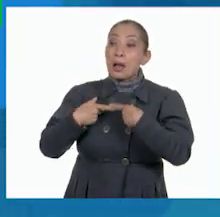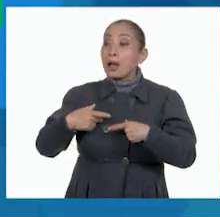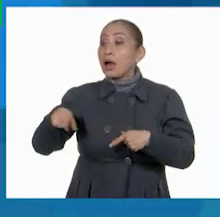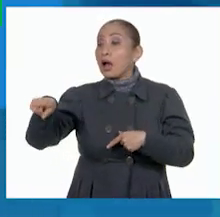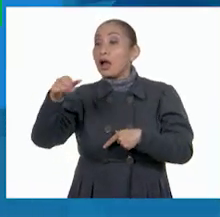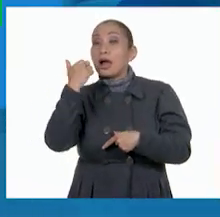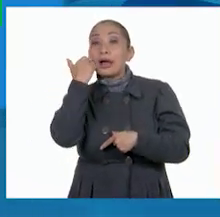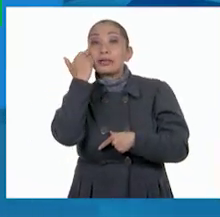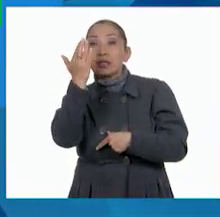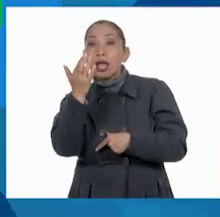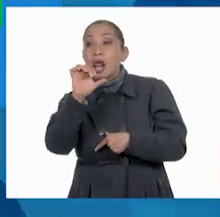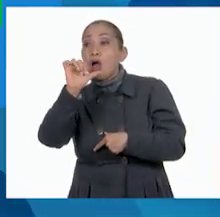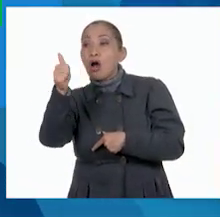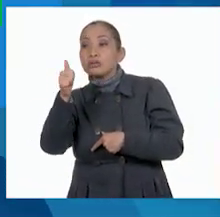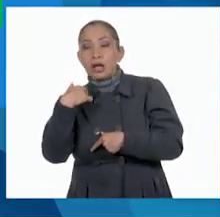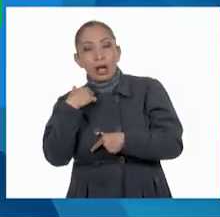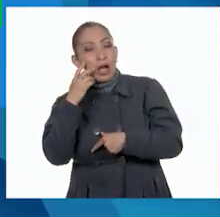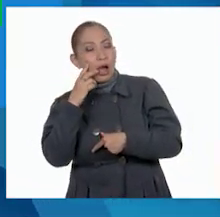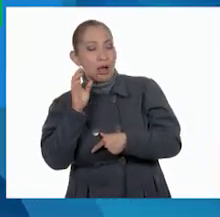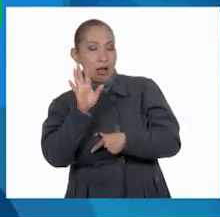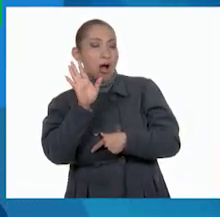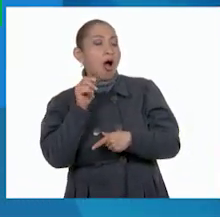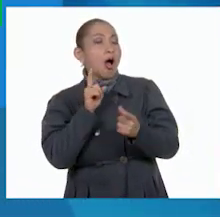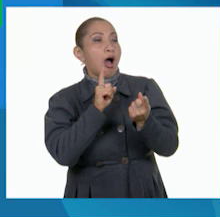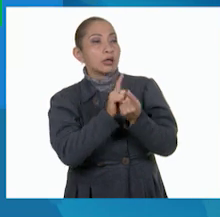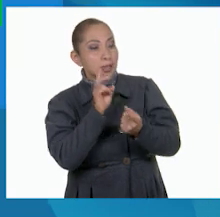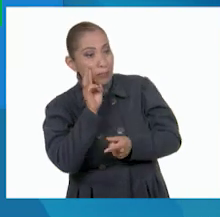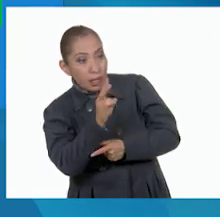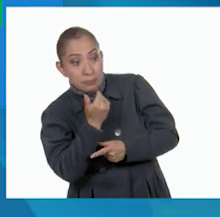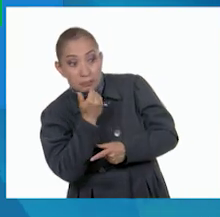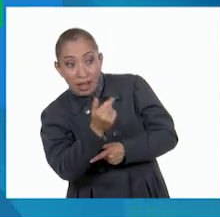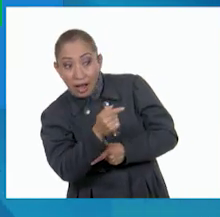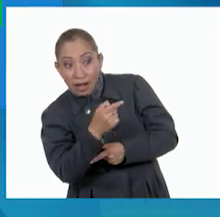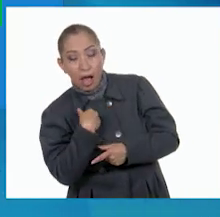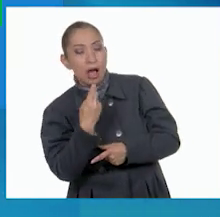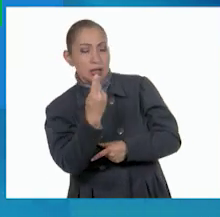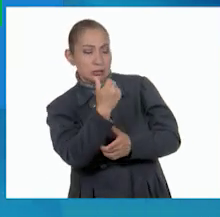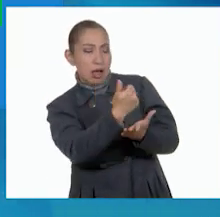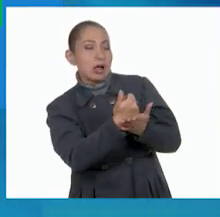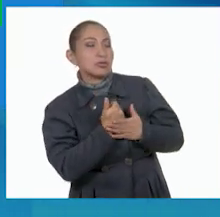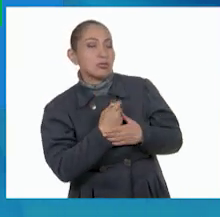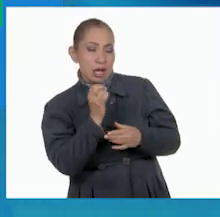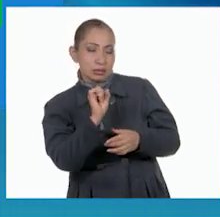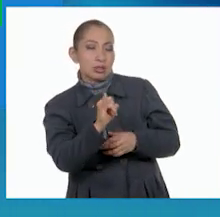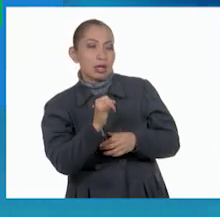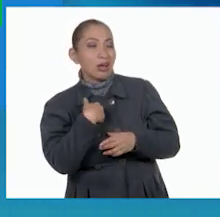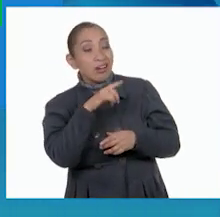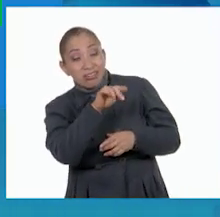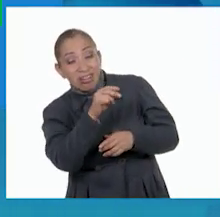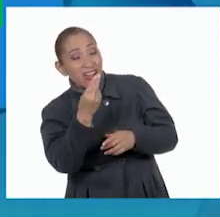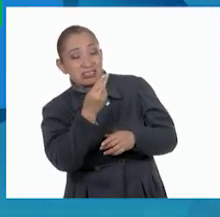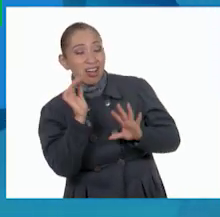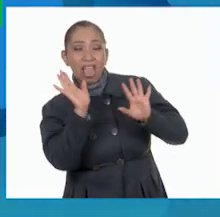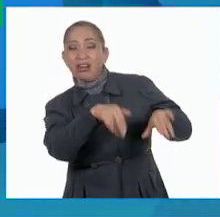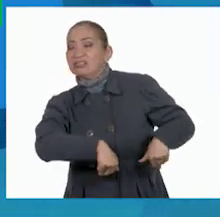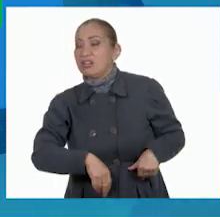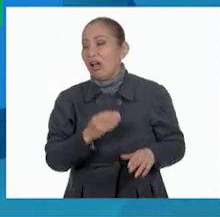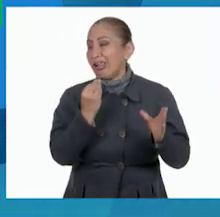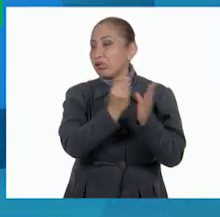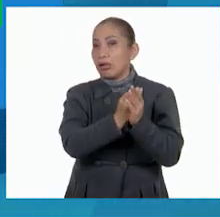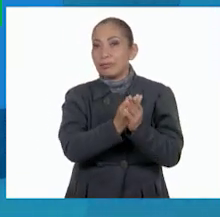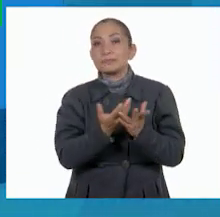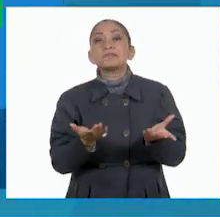que buscan a otras personas solo cuando necesitan favores. ¡Ah! Ya